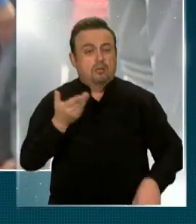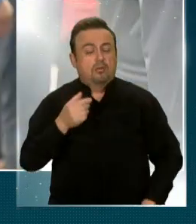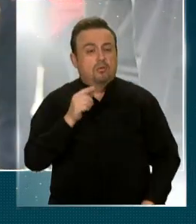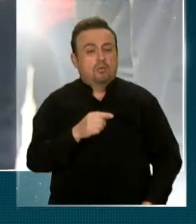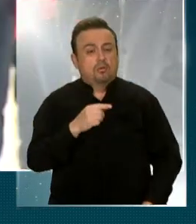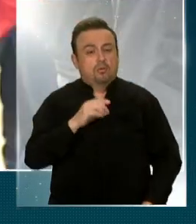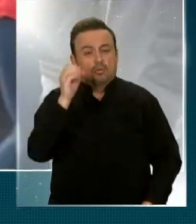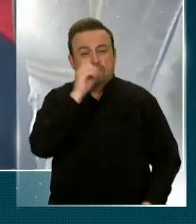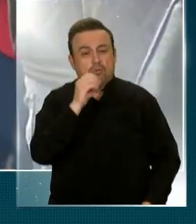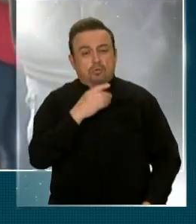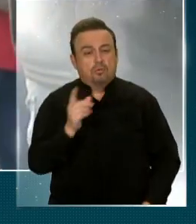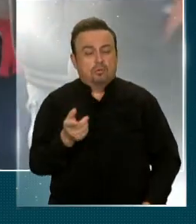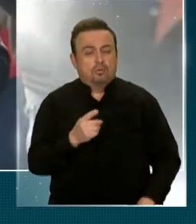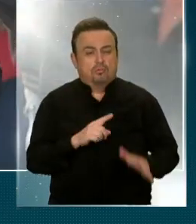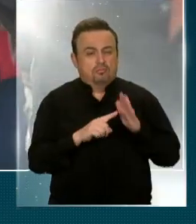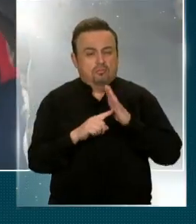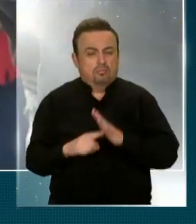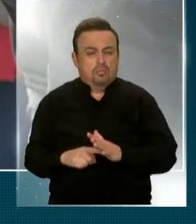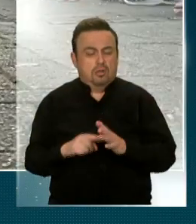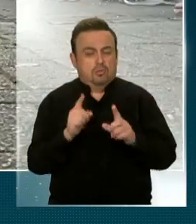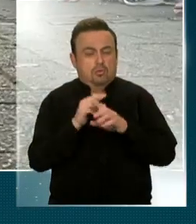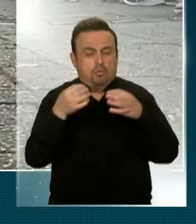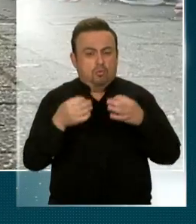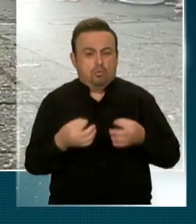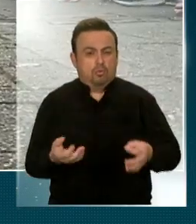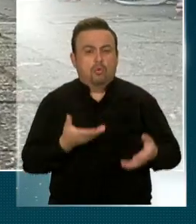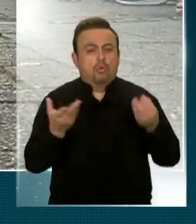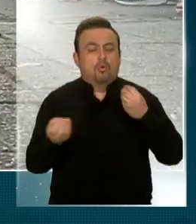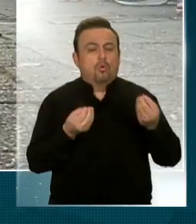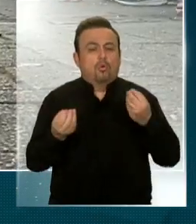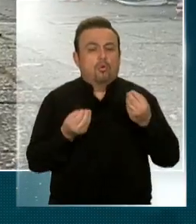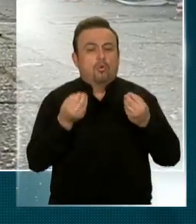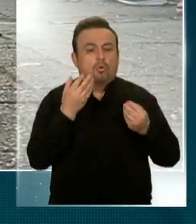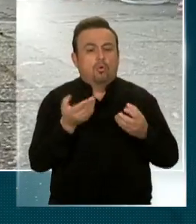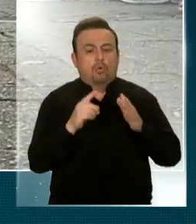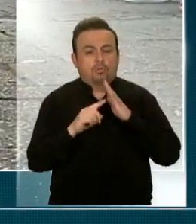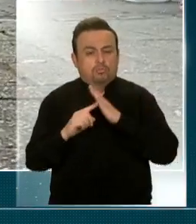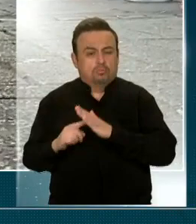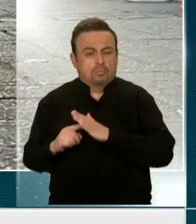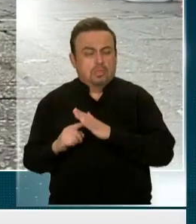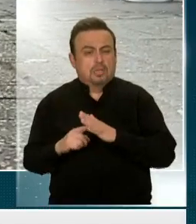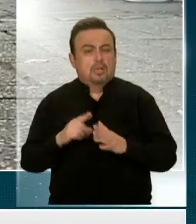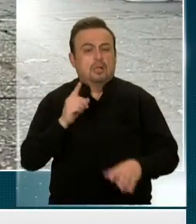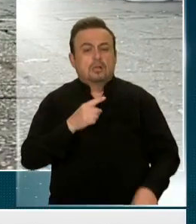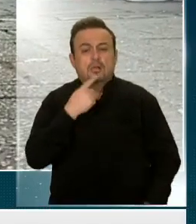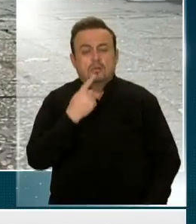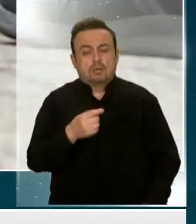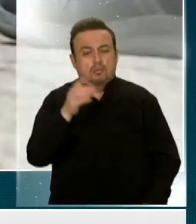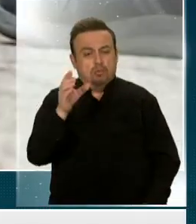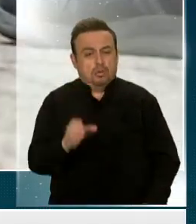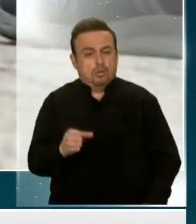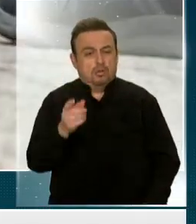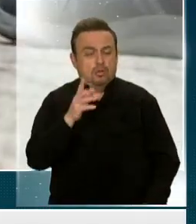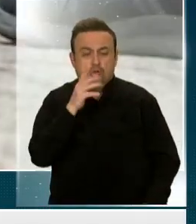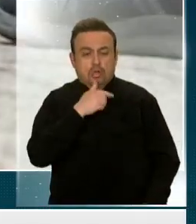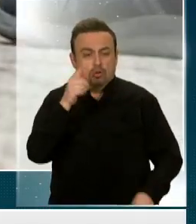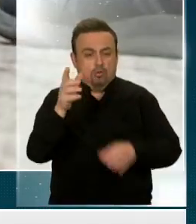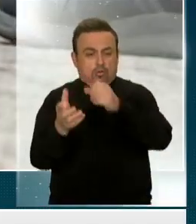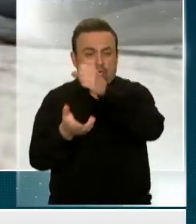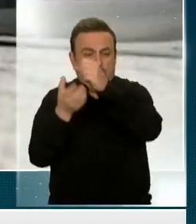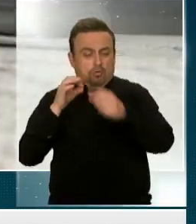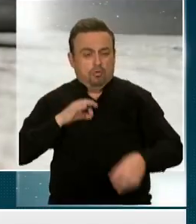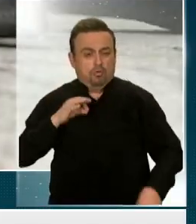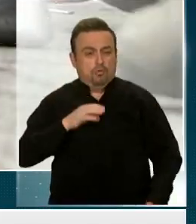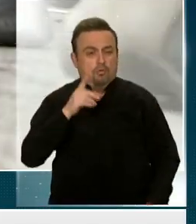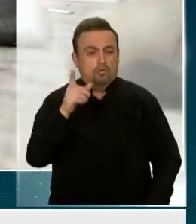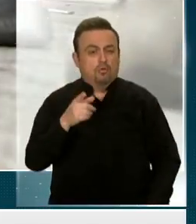lo encuentro totalmente discriminatorio e injusto. ¿Cómo se puede discriminar o determinar que una persona, porque no tiene